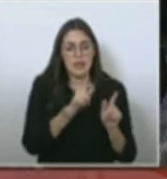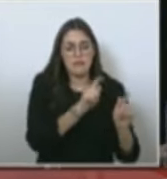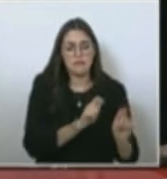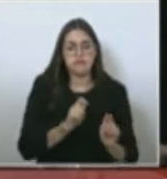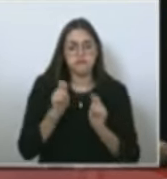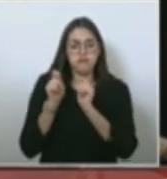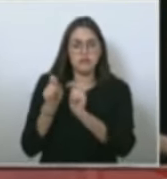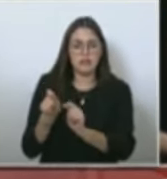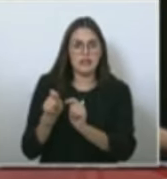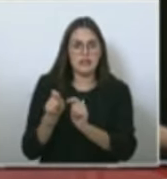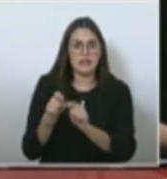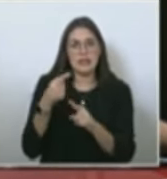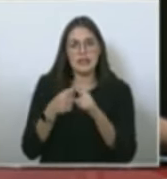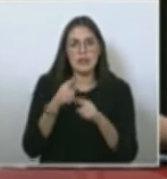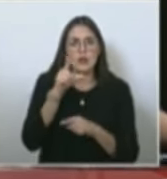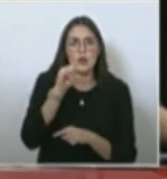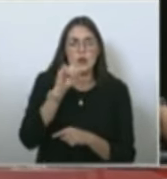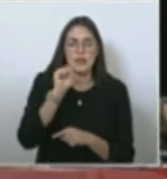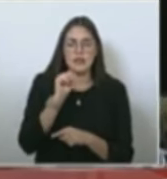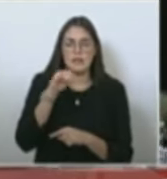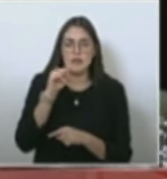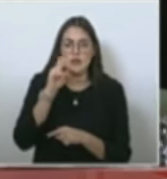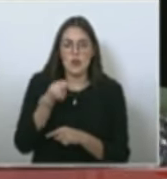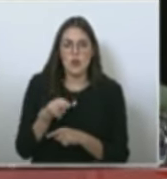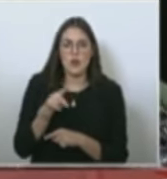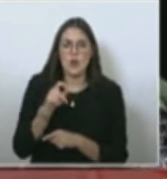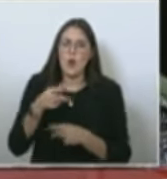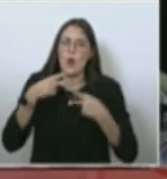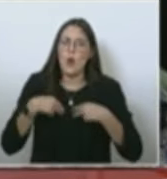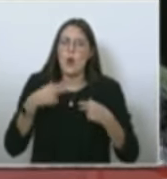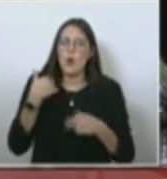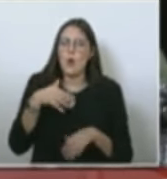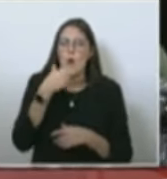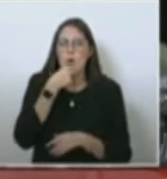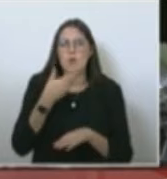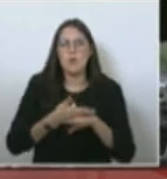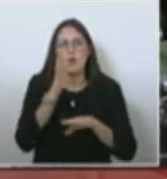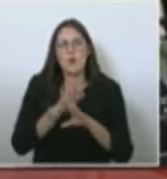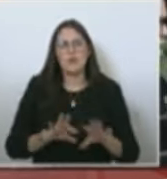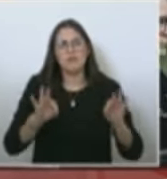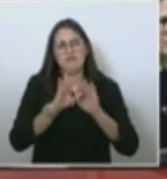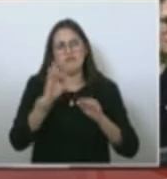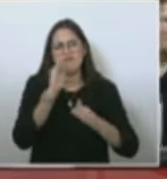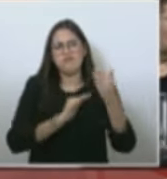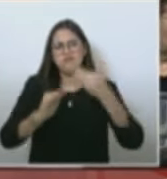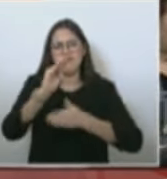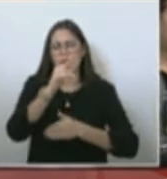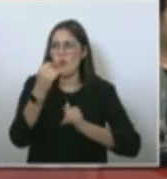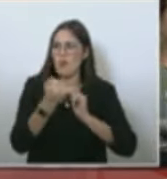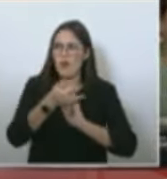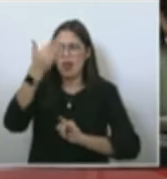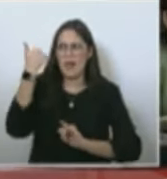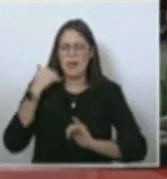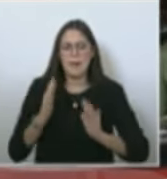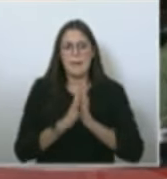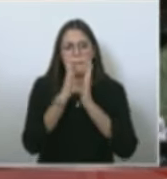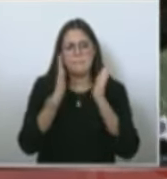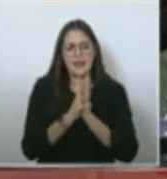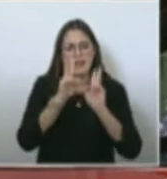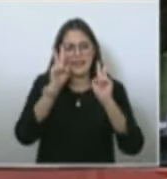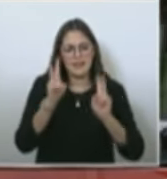por Luis Villoro, un filósofo muy importante, también participante del movimiento estudiantil